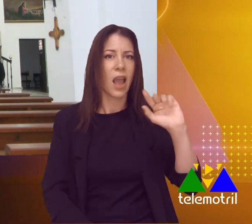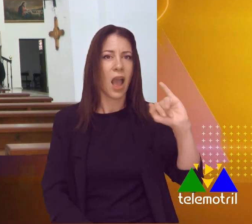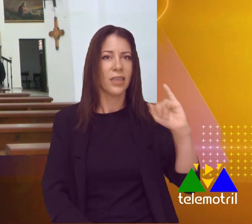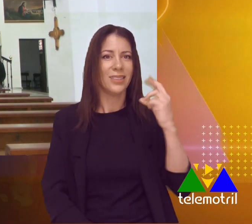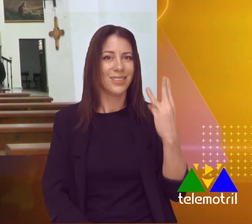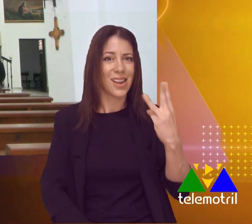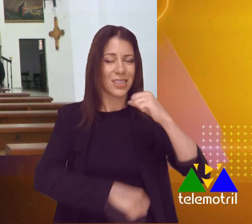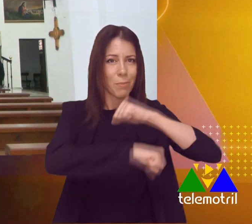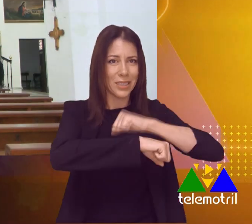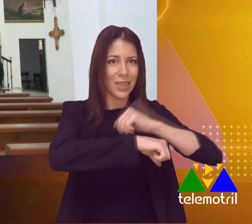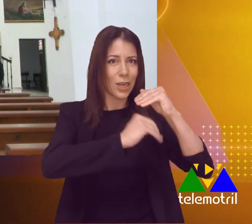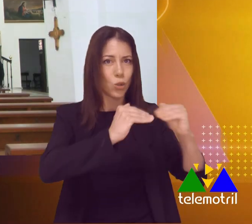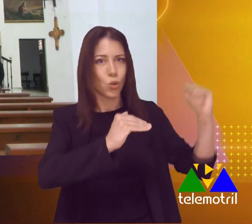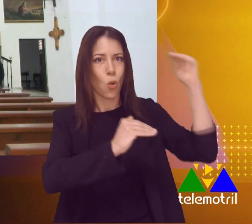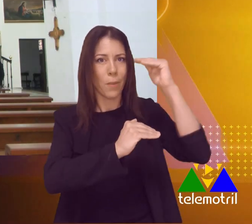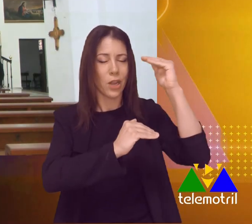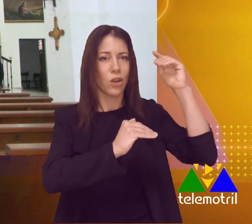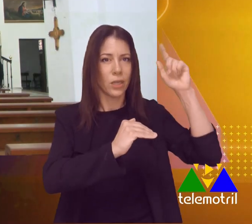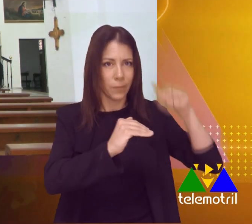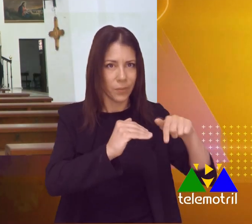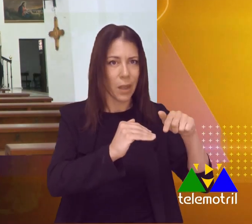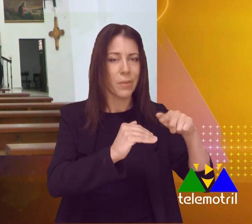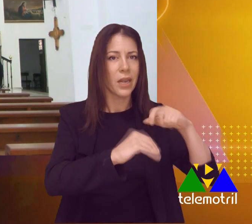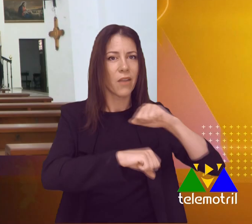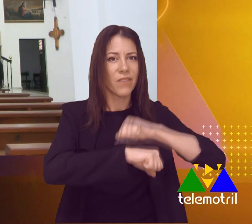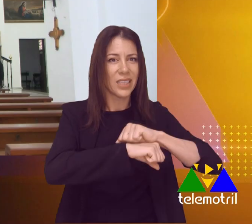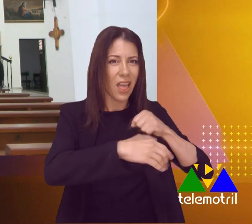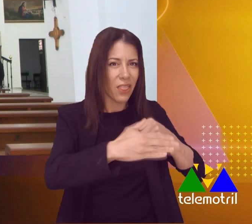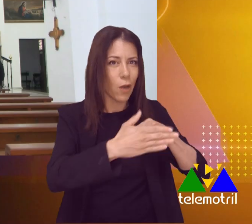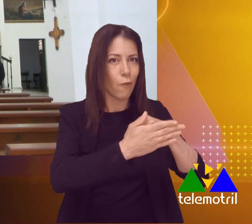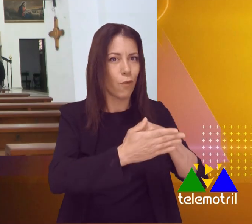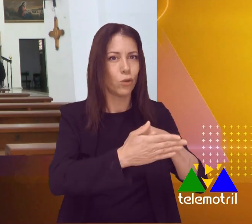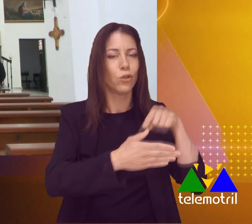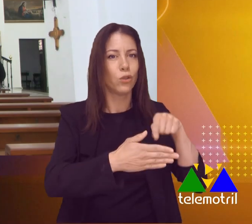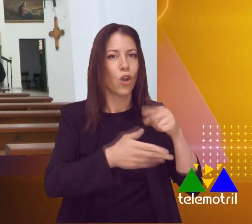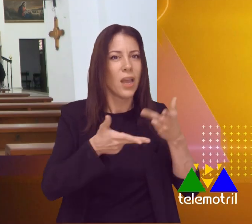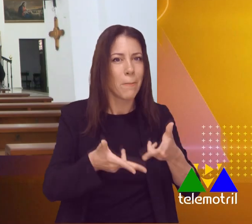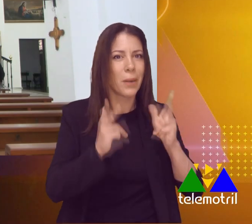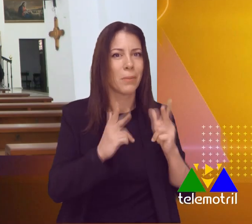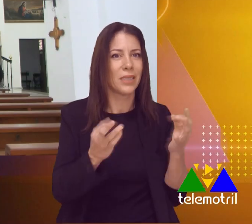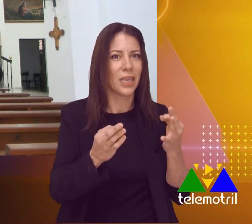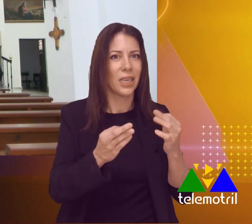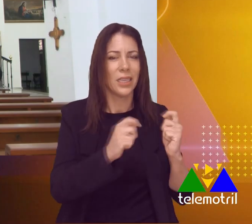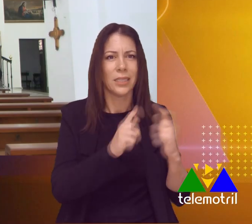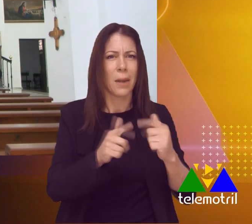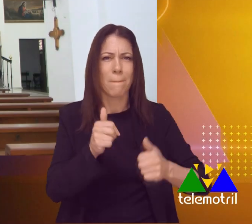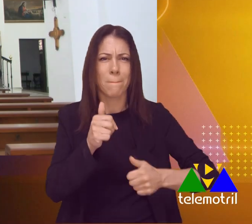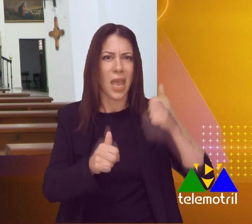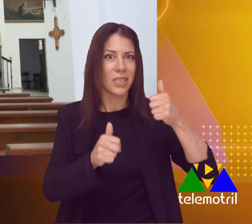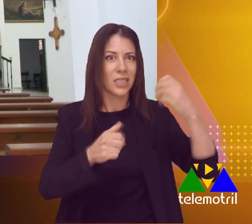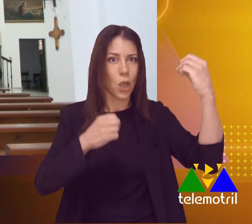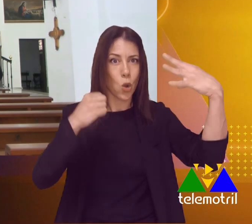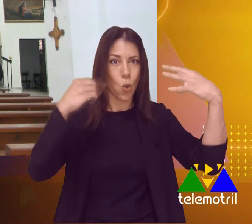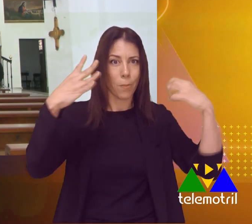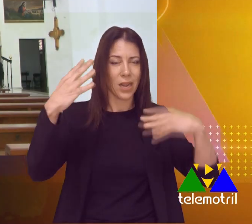parte superior y los óculos y las ventanas del fondo, que permite dar una iluminación, mucho más, claro.